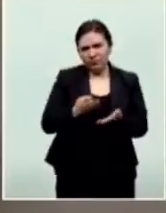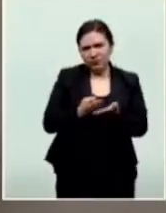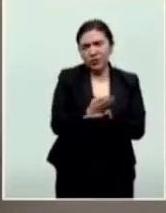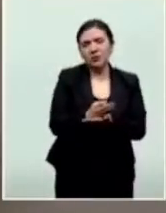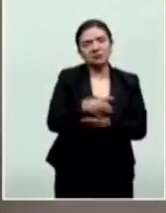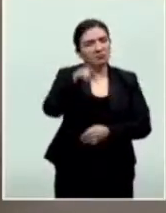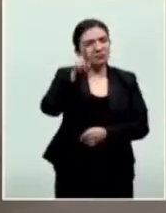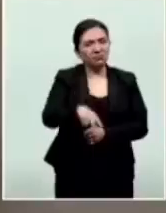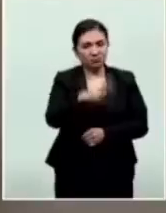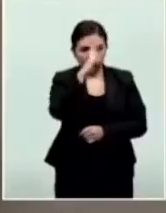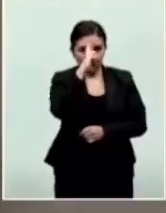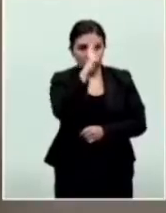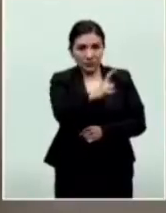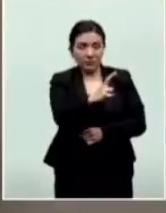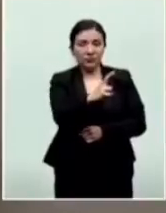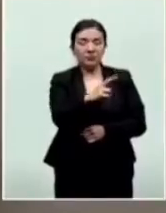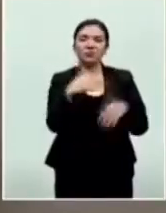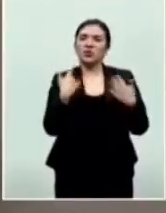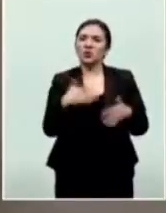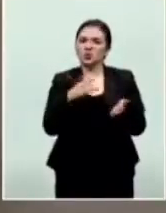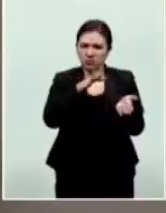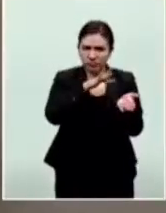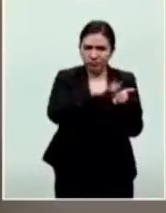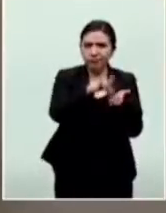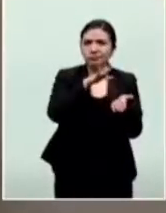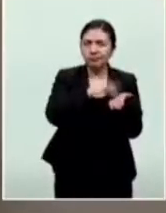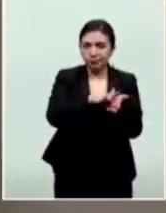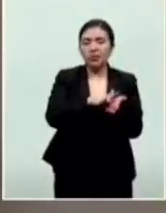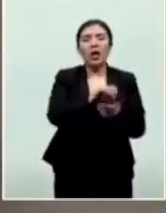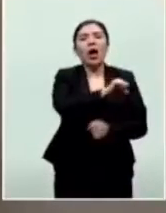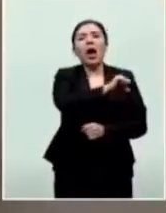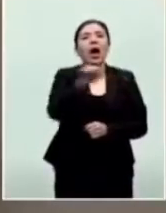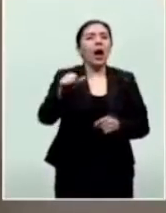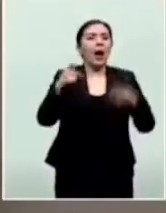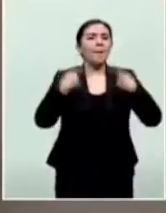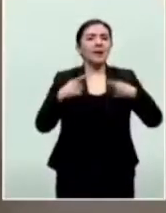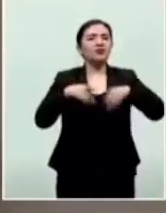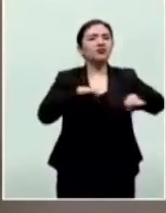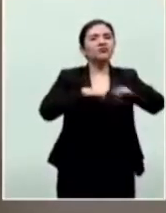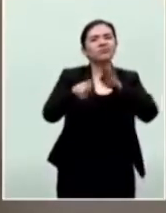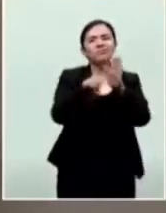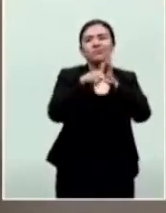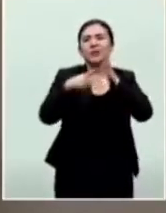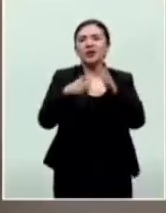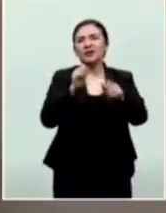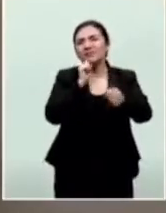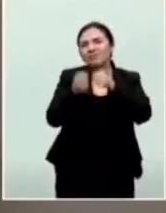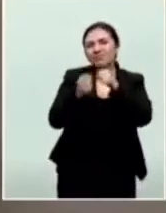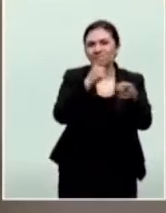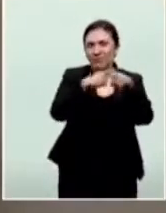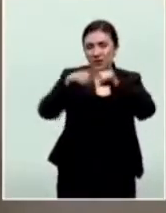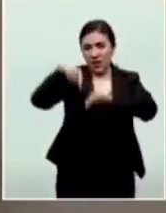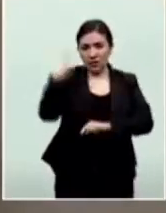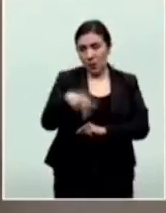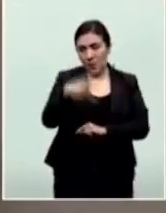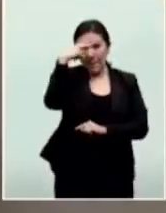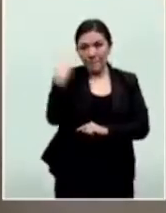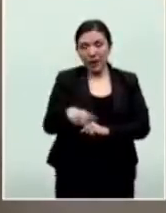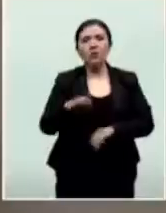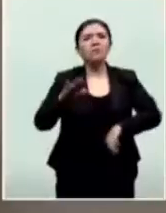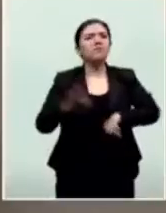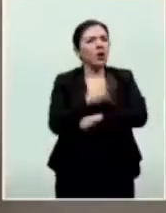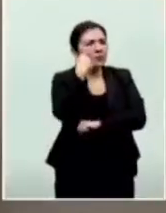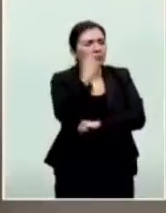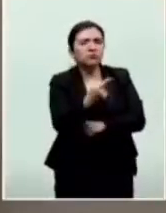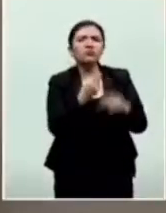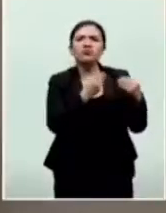mi respeto, mi solidaridad con las y los periodistas de México ante los